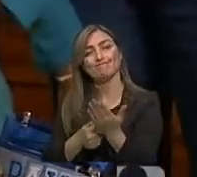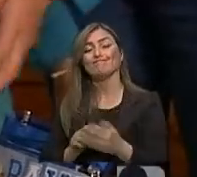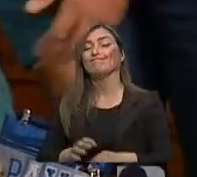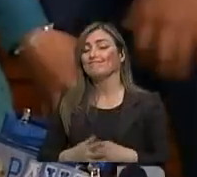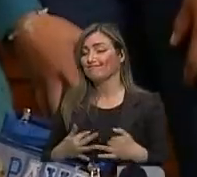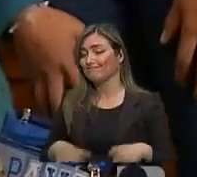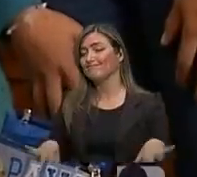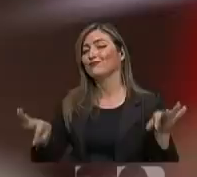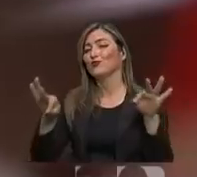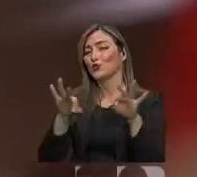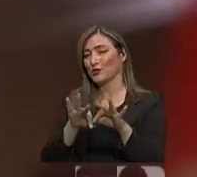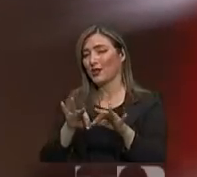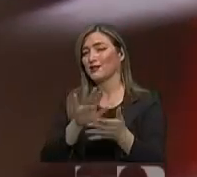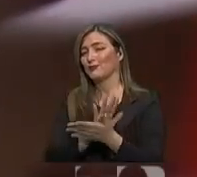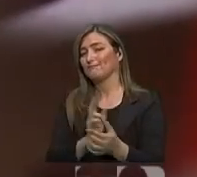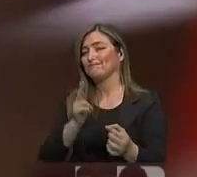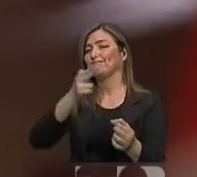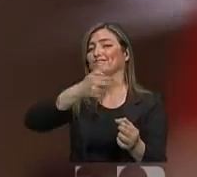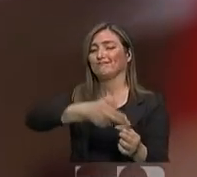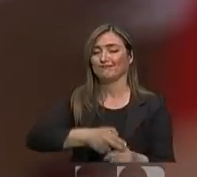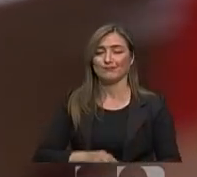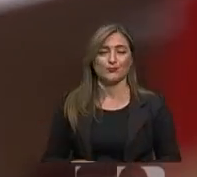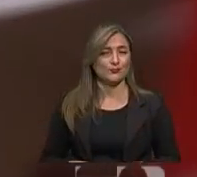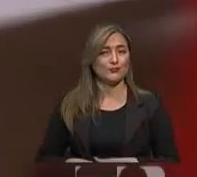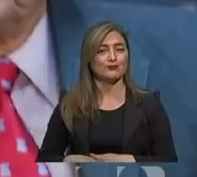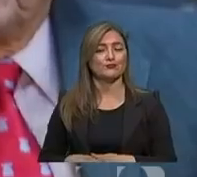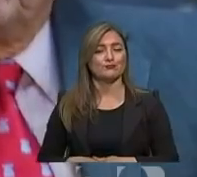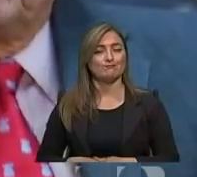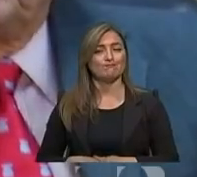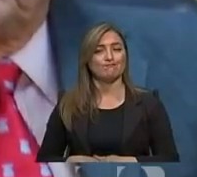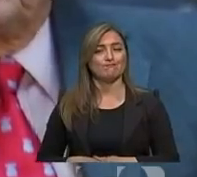deben tener en cuenta en el retorno a las aulas de sus hijos.